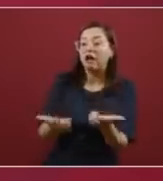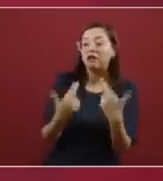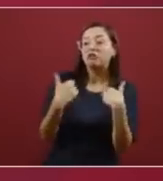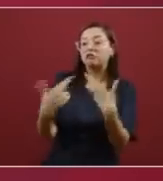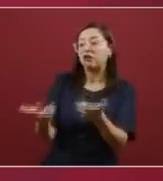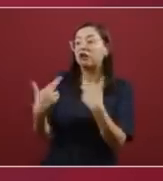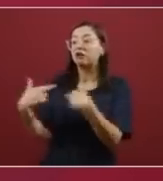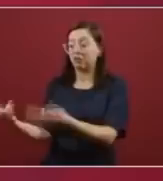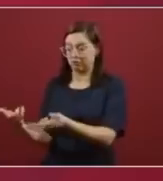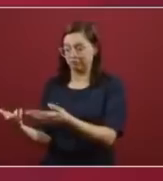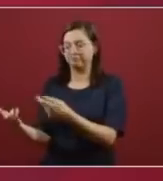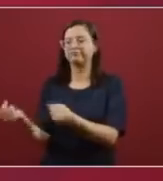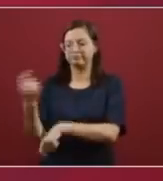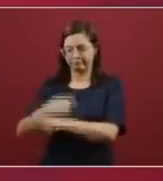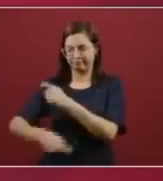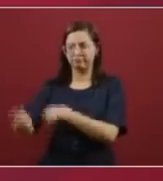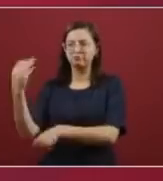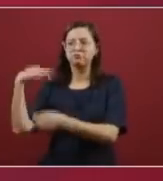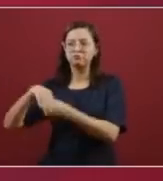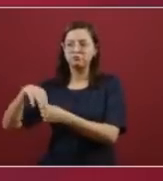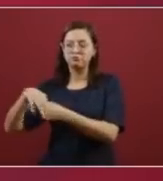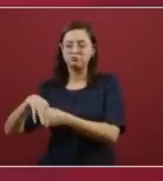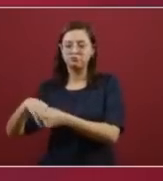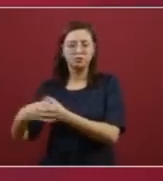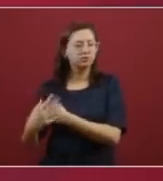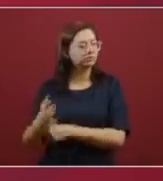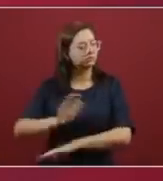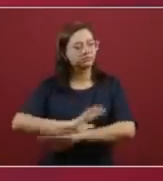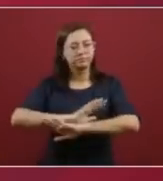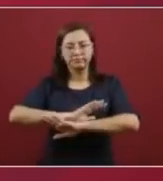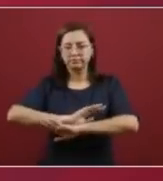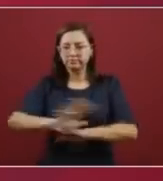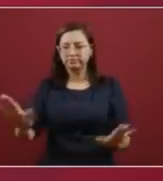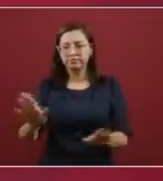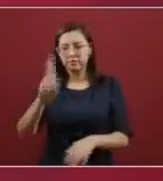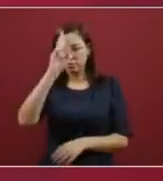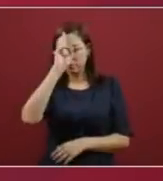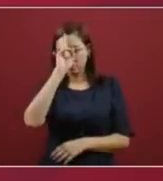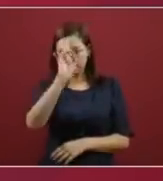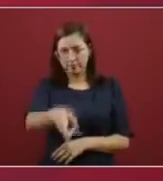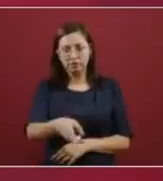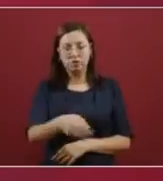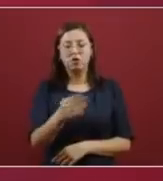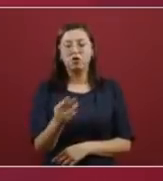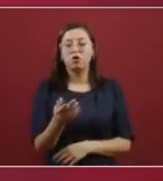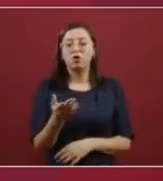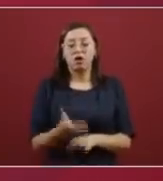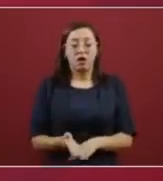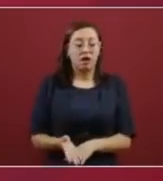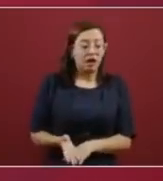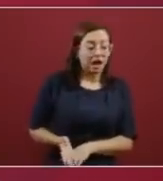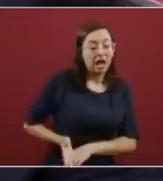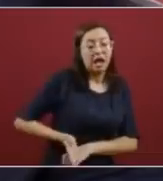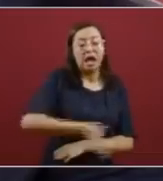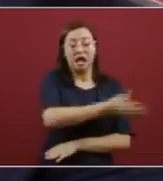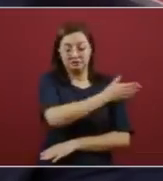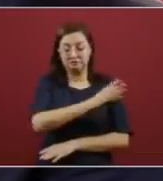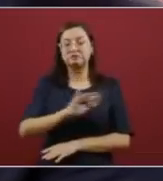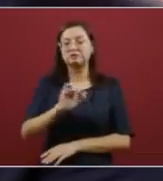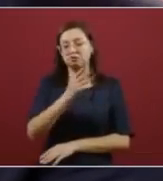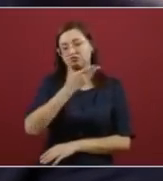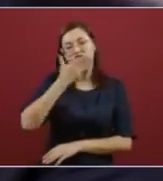a cambio de votos. Ya se acabó el tiempo del reparto de